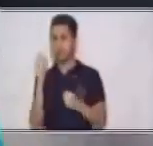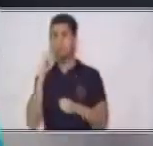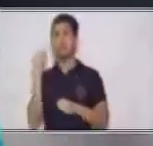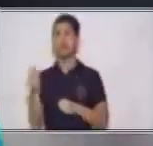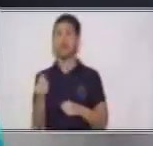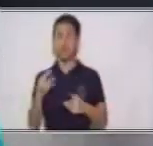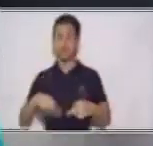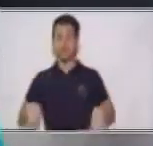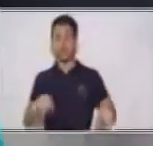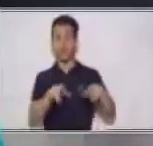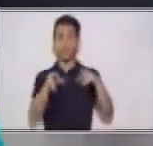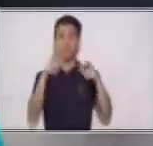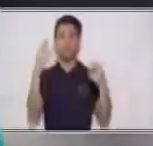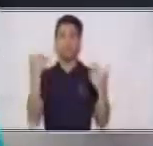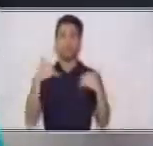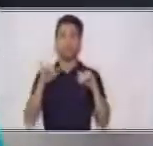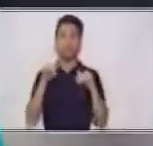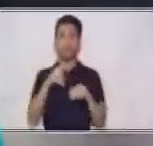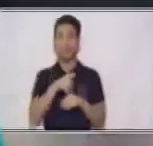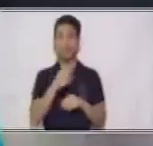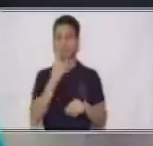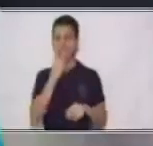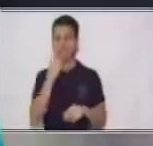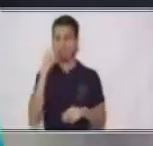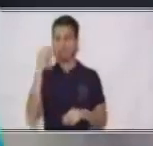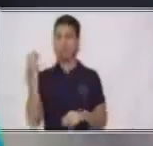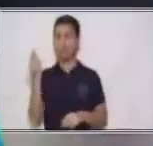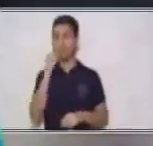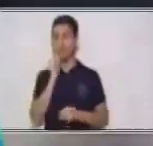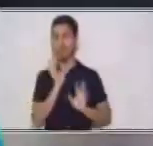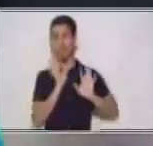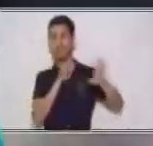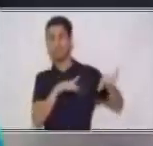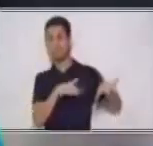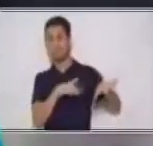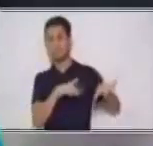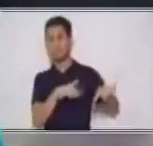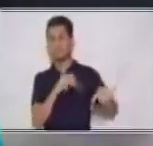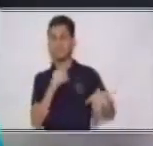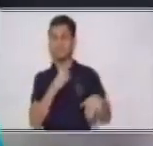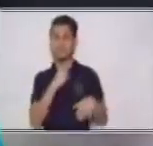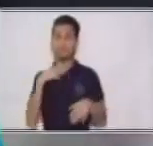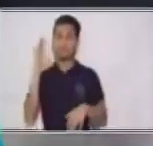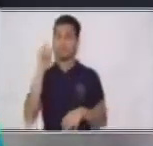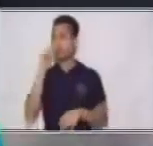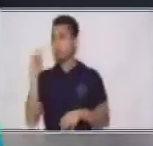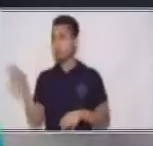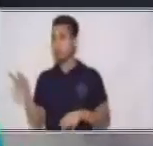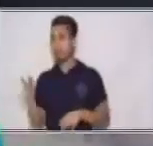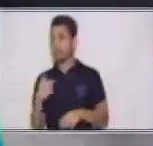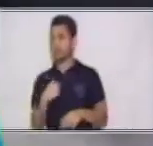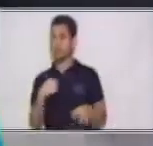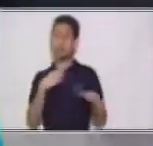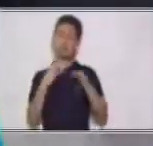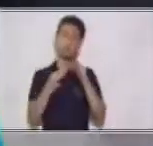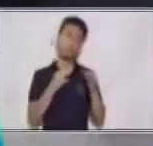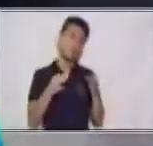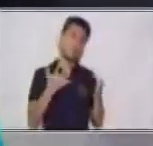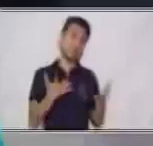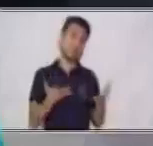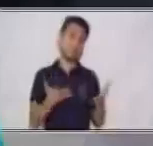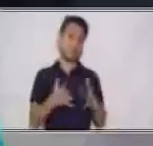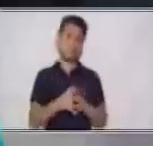siguen muy enojados del pecado que cometió esa doncella. Entonces, así es como yo les puedo explicar un poquito